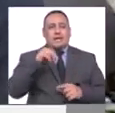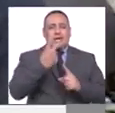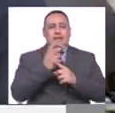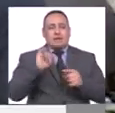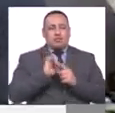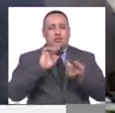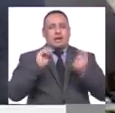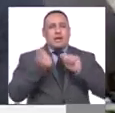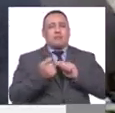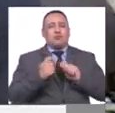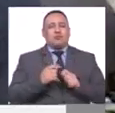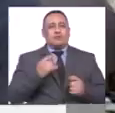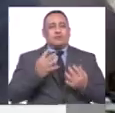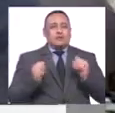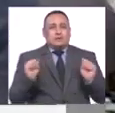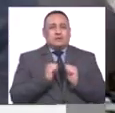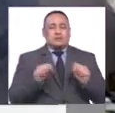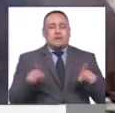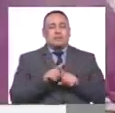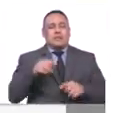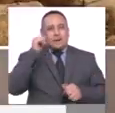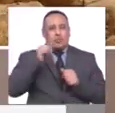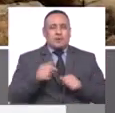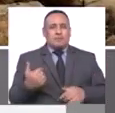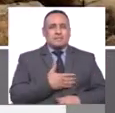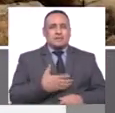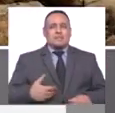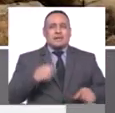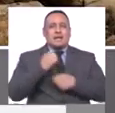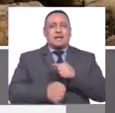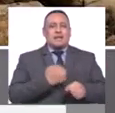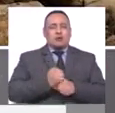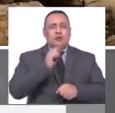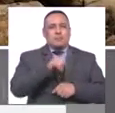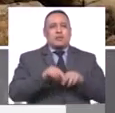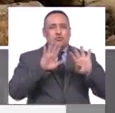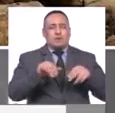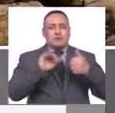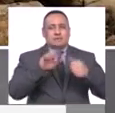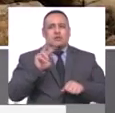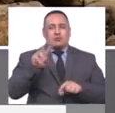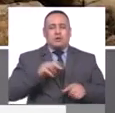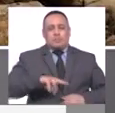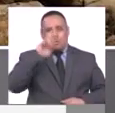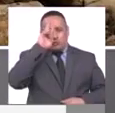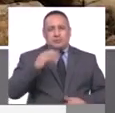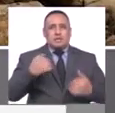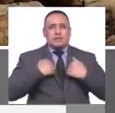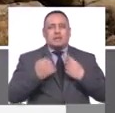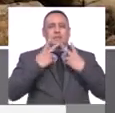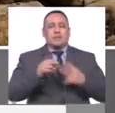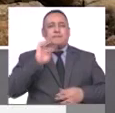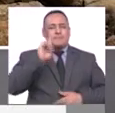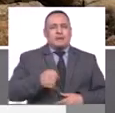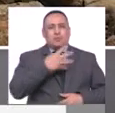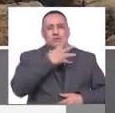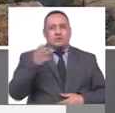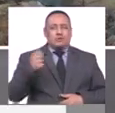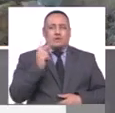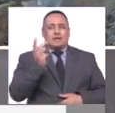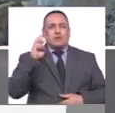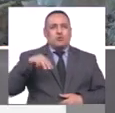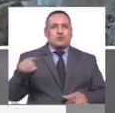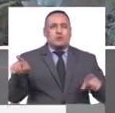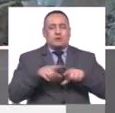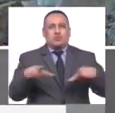cambio climático. Cabe recordar, señor presidente, que en el año 1962 el Perú contaba con cerca de 1.400 kilómetros